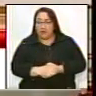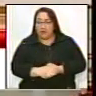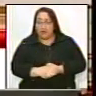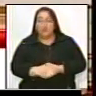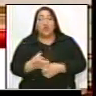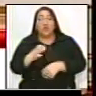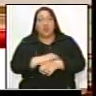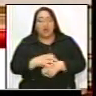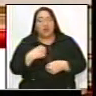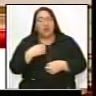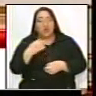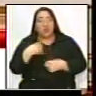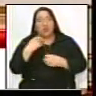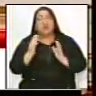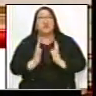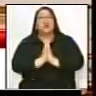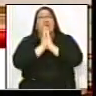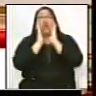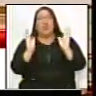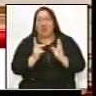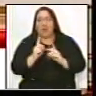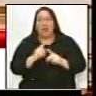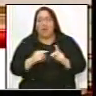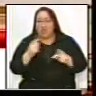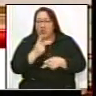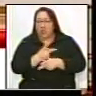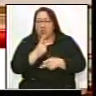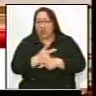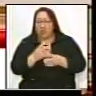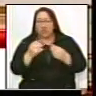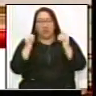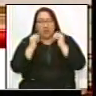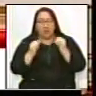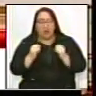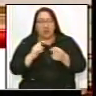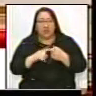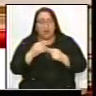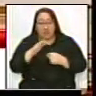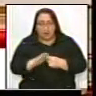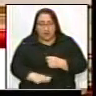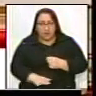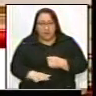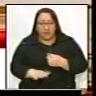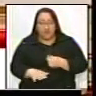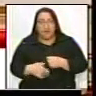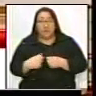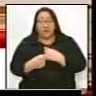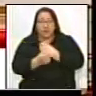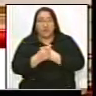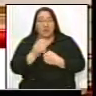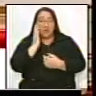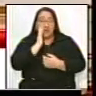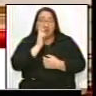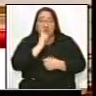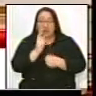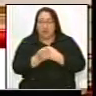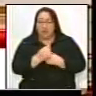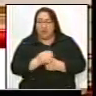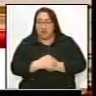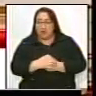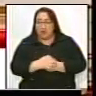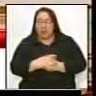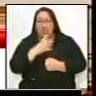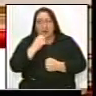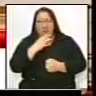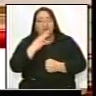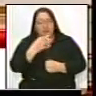te digo así, no me creo la santa. He cuidado tanto mi imagen desde pequeña, porque así me dieron mis padres esa lección, de ser